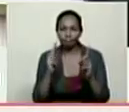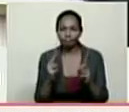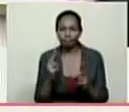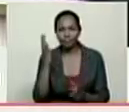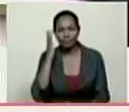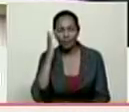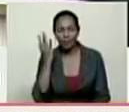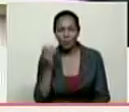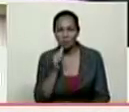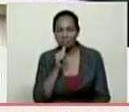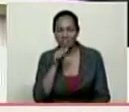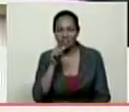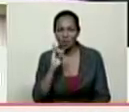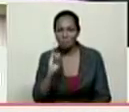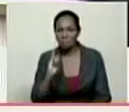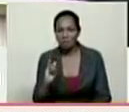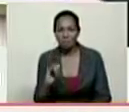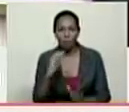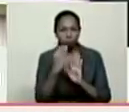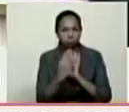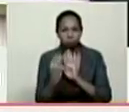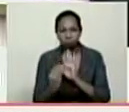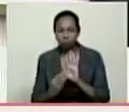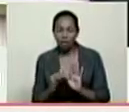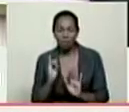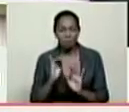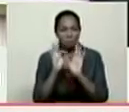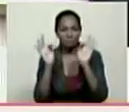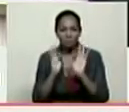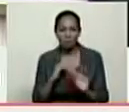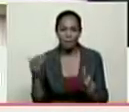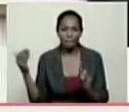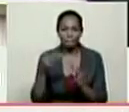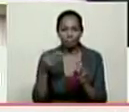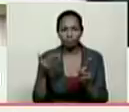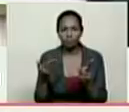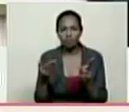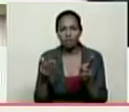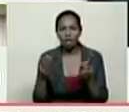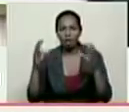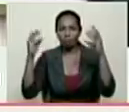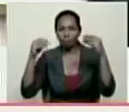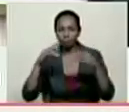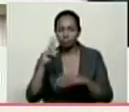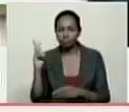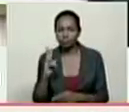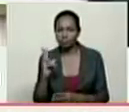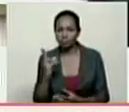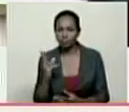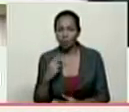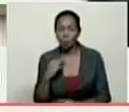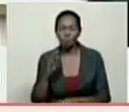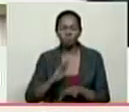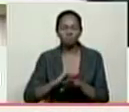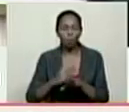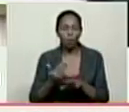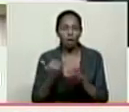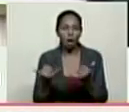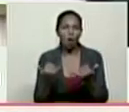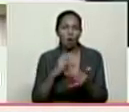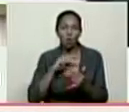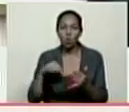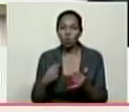las características y en la magnitud del ataque al sistema eléctrico nacional, porque ya